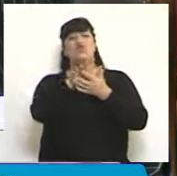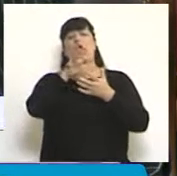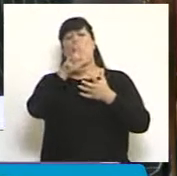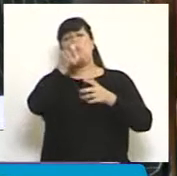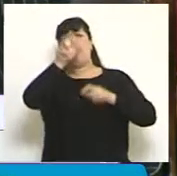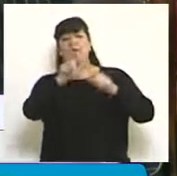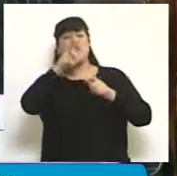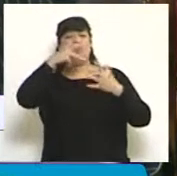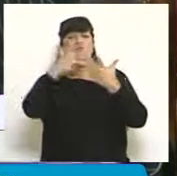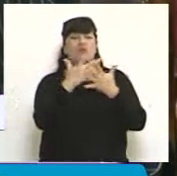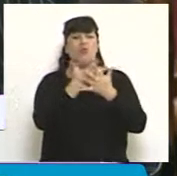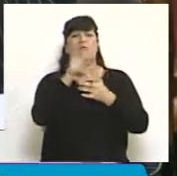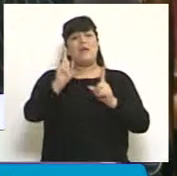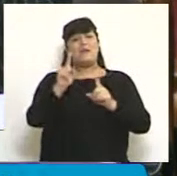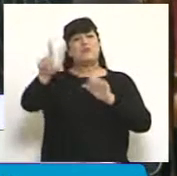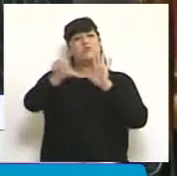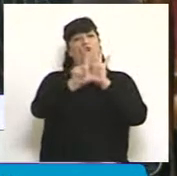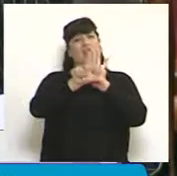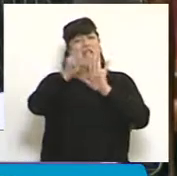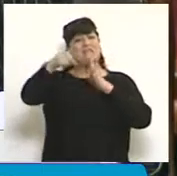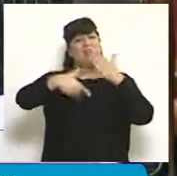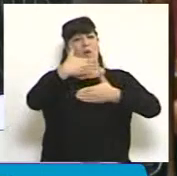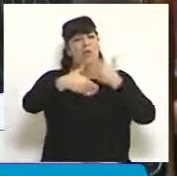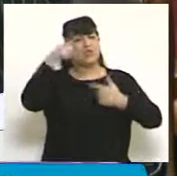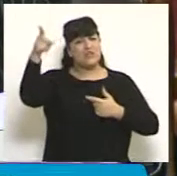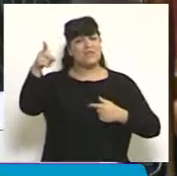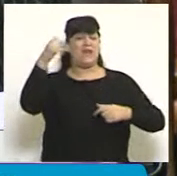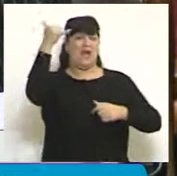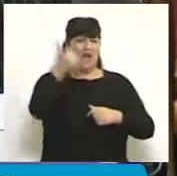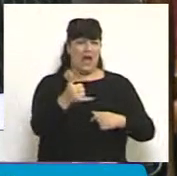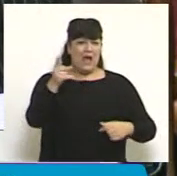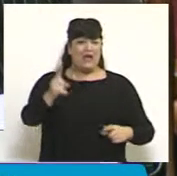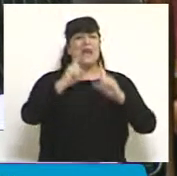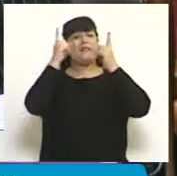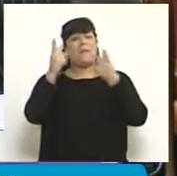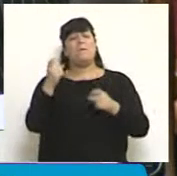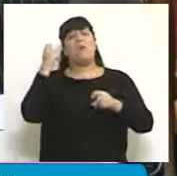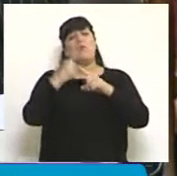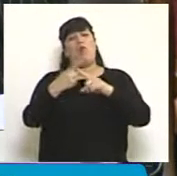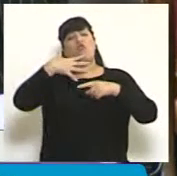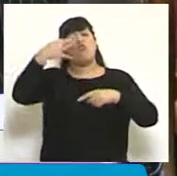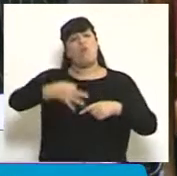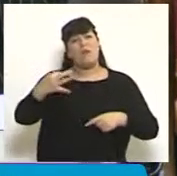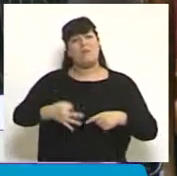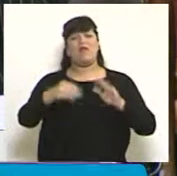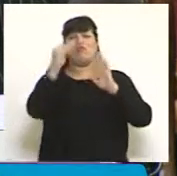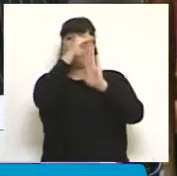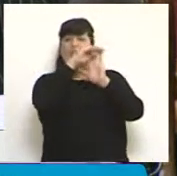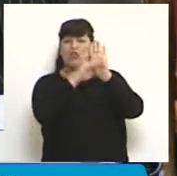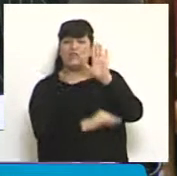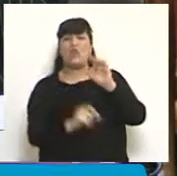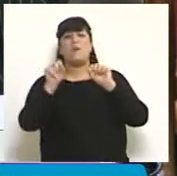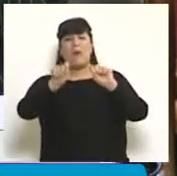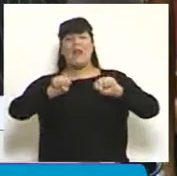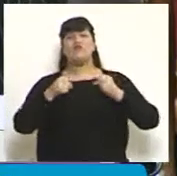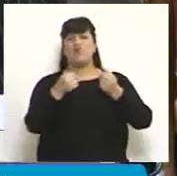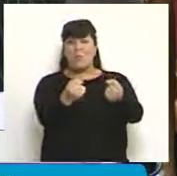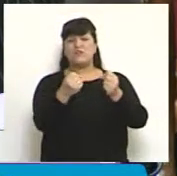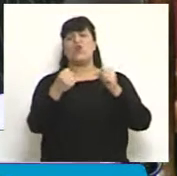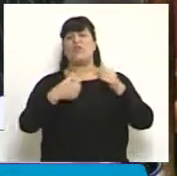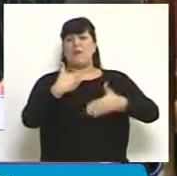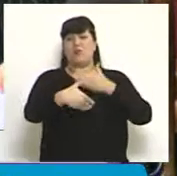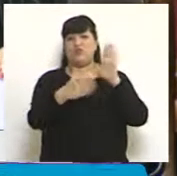de conformidad con lo previsto por las leyes procesales correspondientes. Por el cumplimiento de las condiciones establecidas para la suspensión del proceso de prueba,